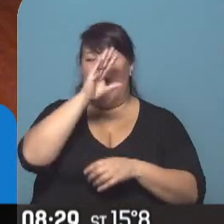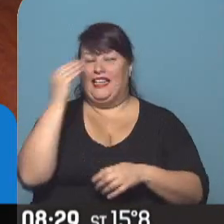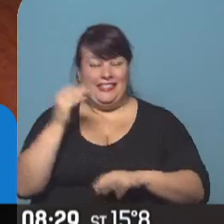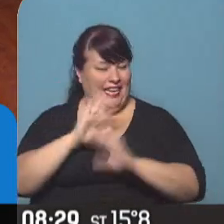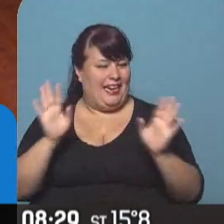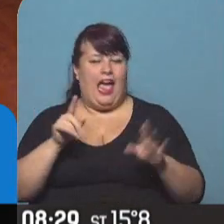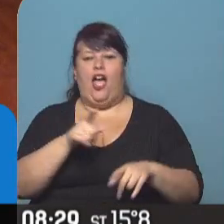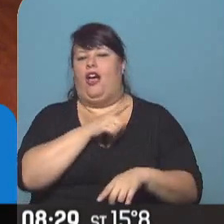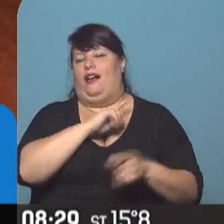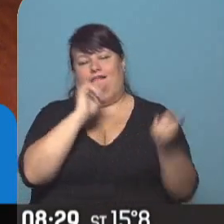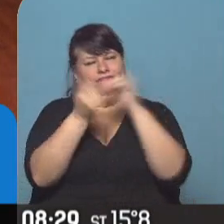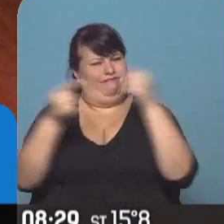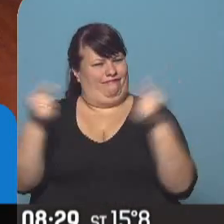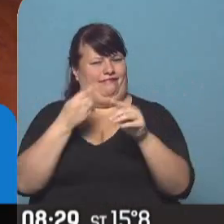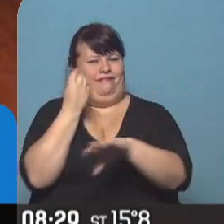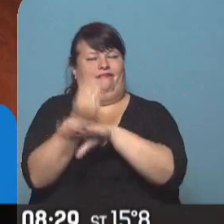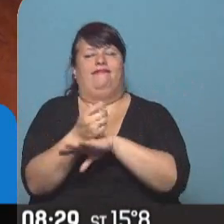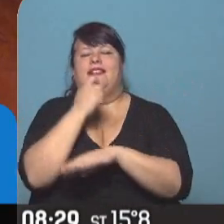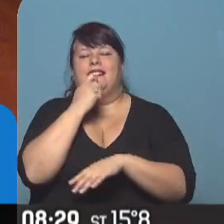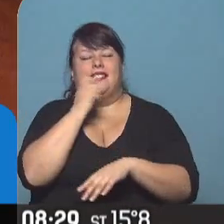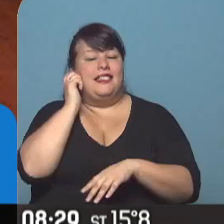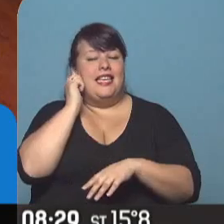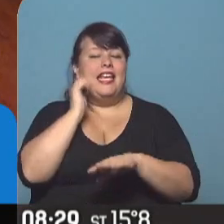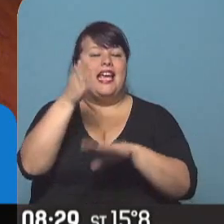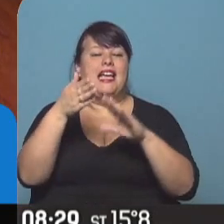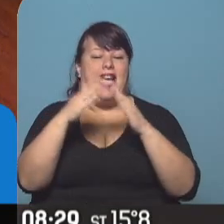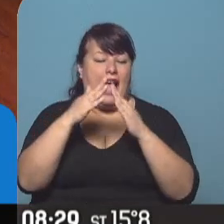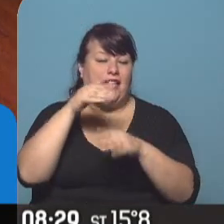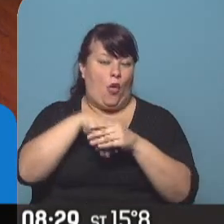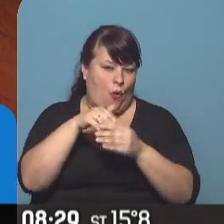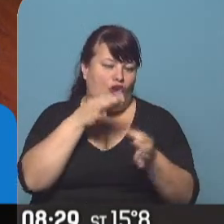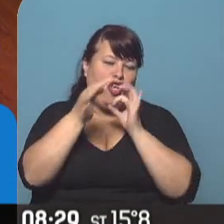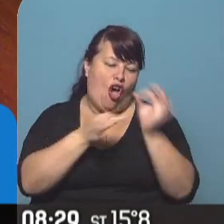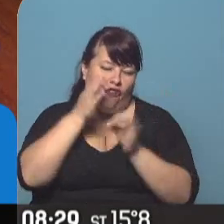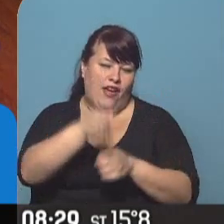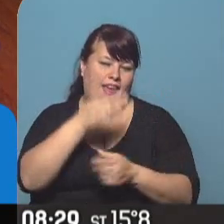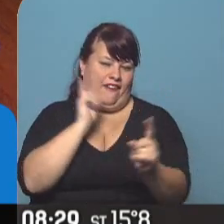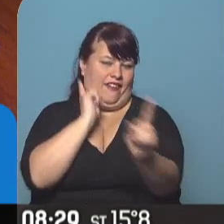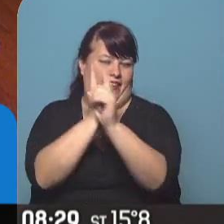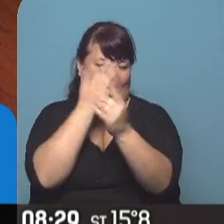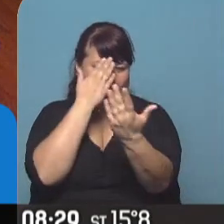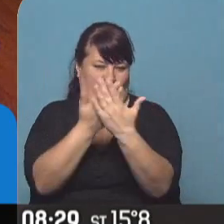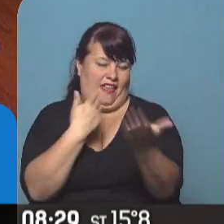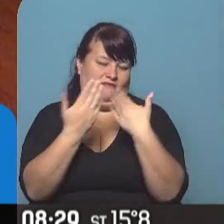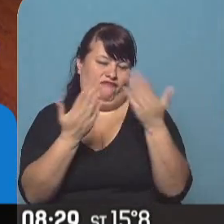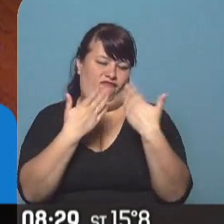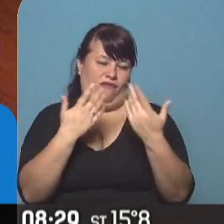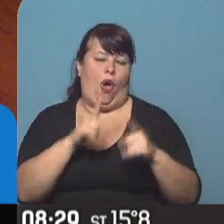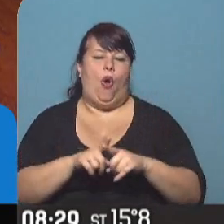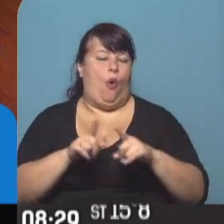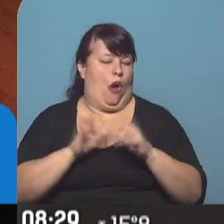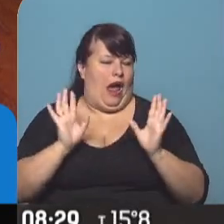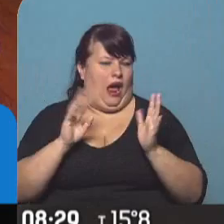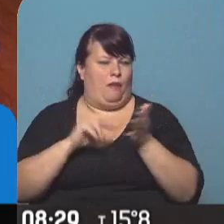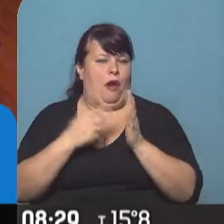ha contrapuesto al candidato que va a la casa del votante y que charla uno a uno como sin